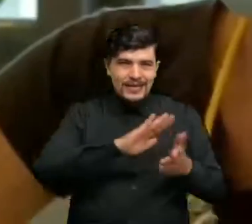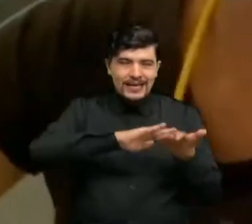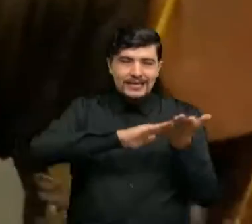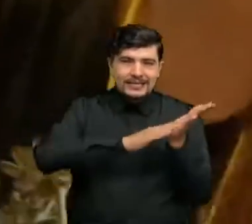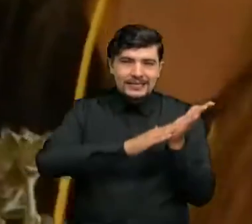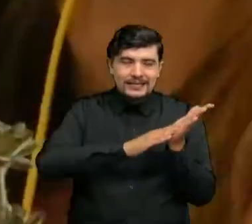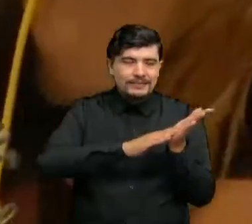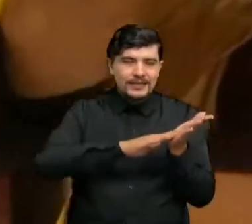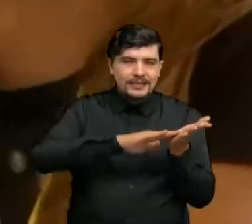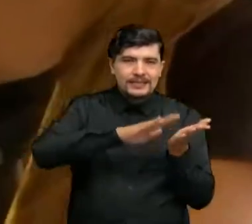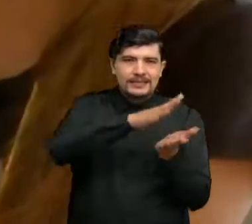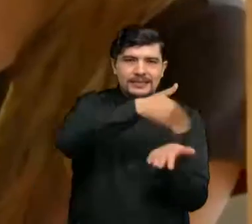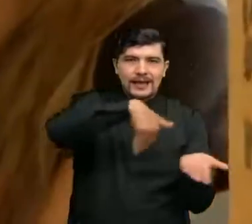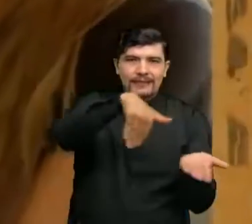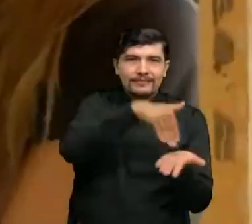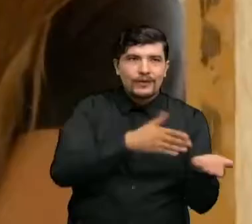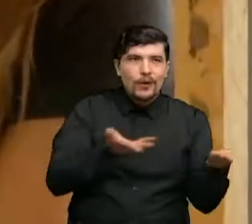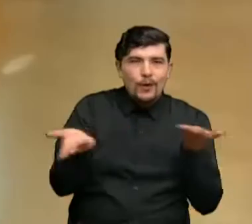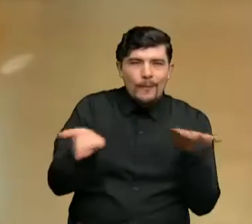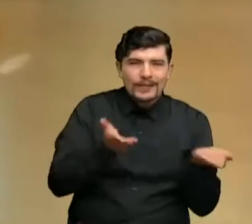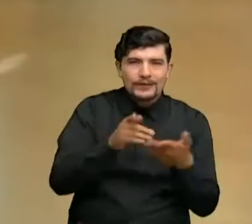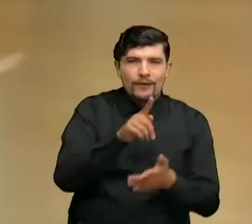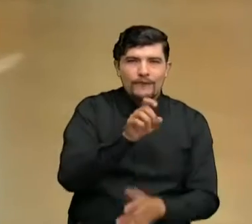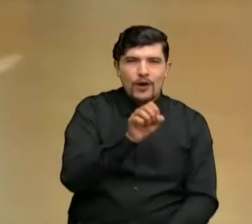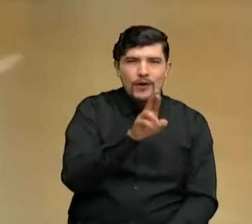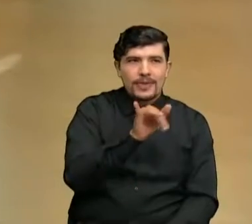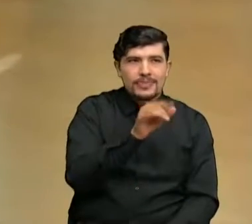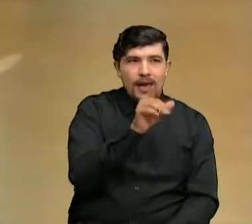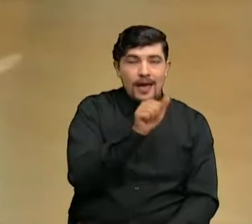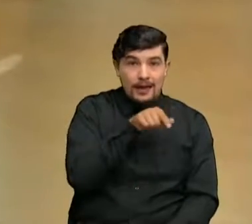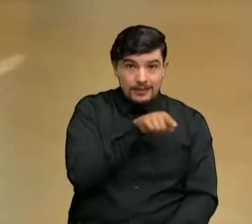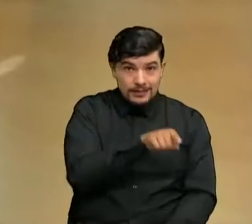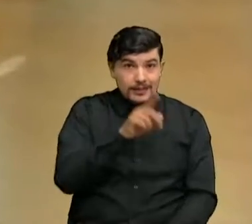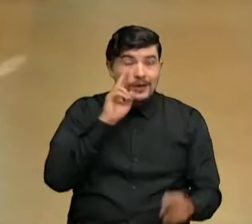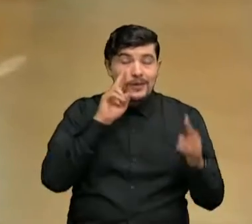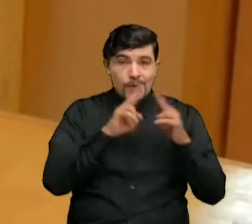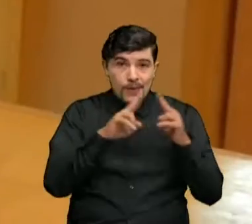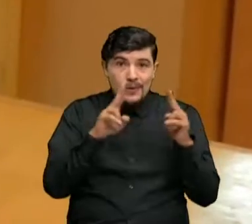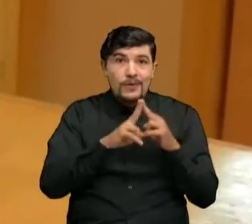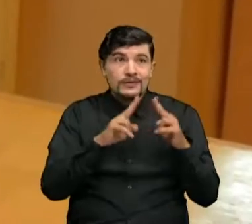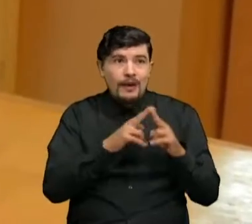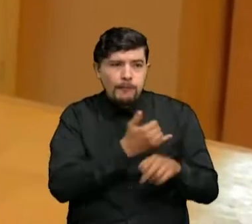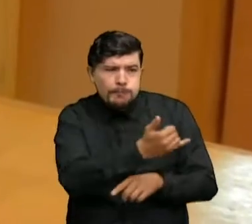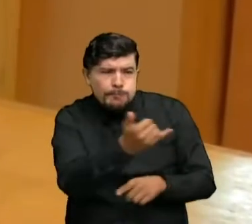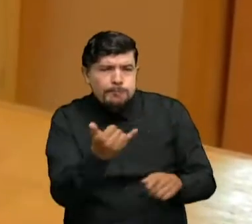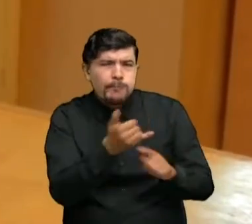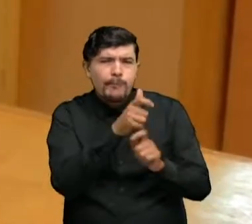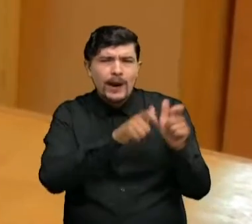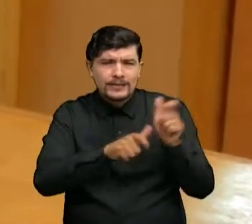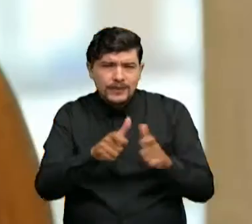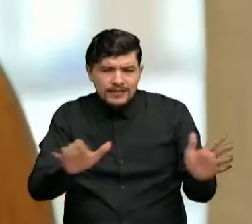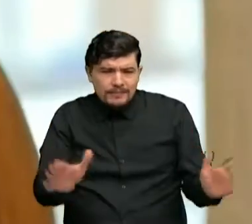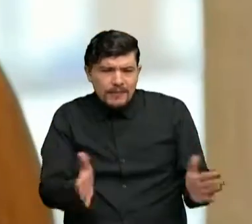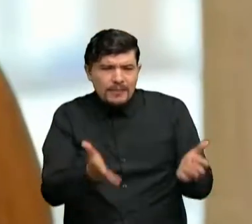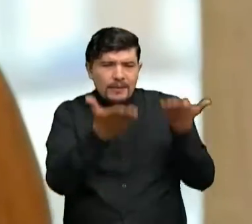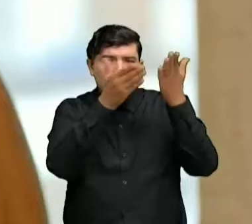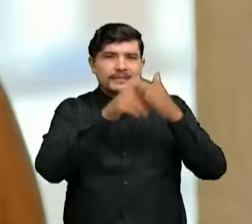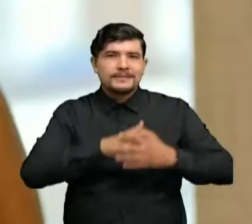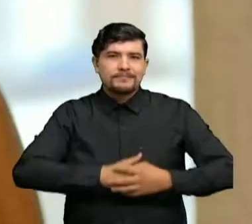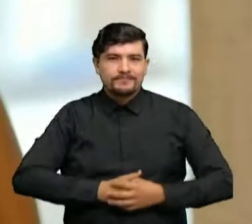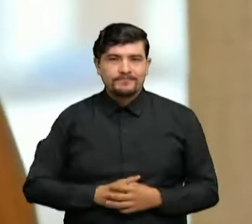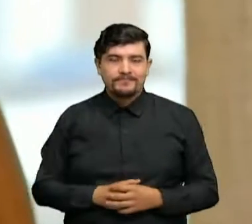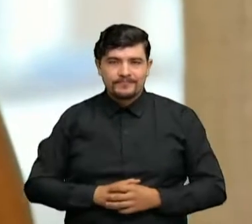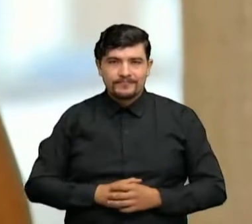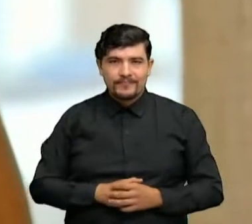convierte en un encuentro con la creatividad, la innovación y el emprendimiento de quienes en medio de la pandemia lograron fortalecer y crear